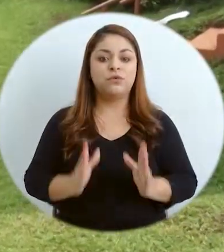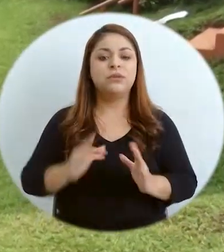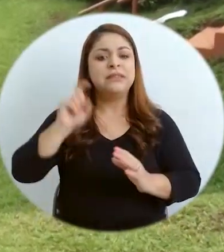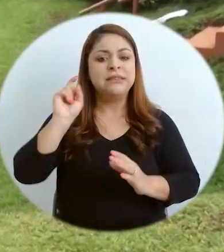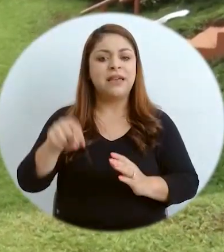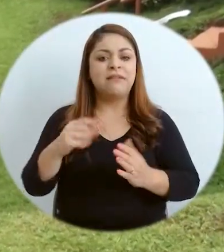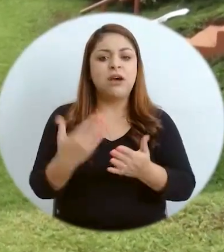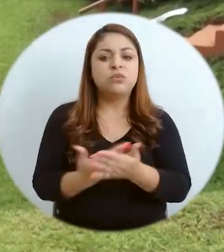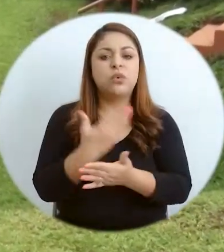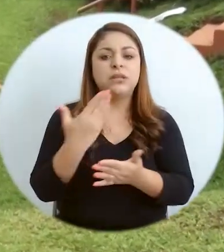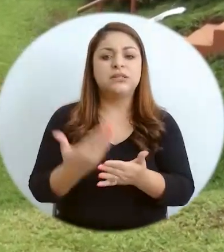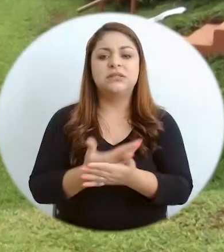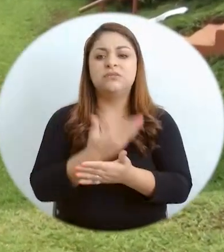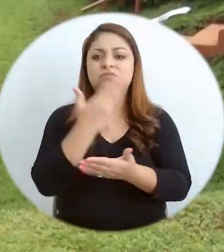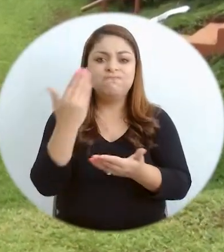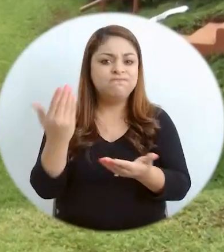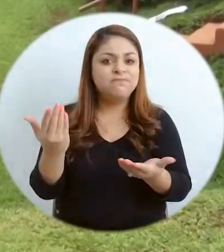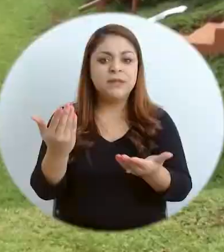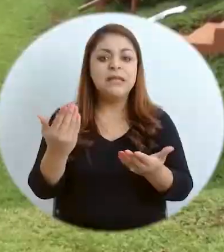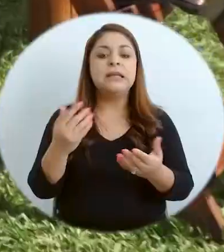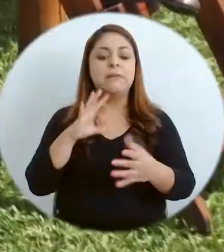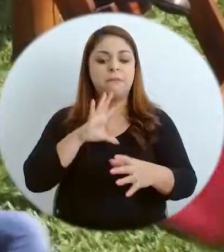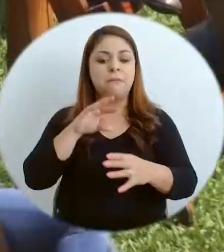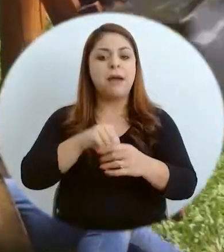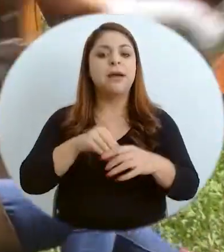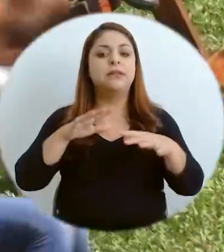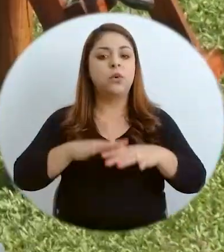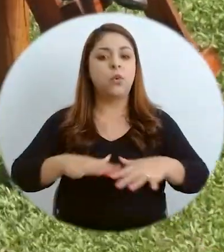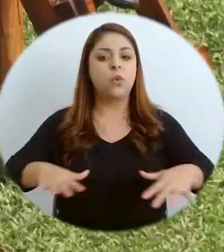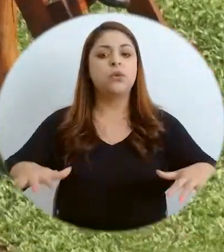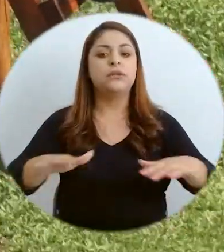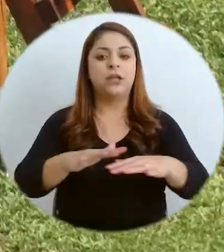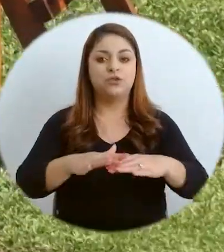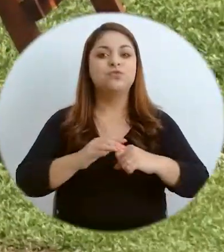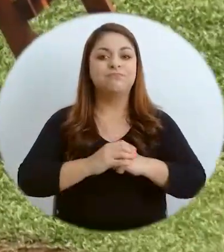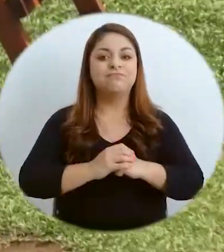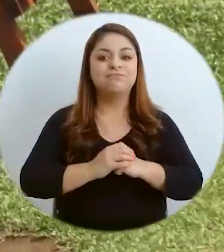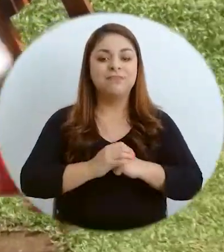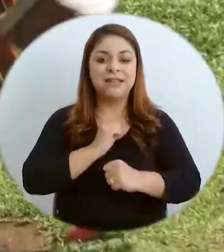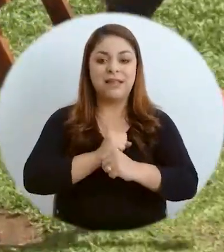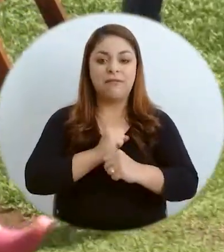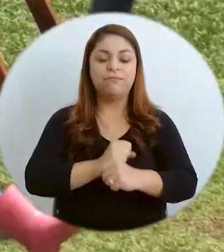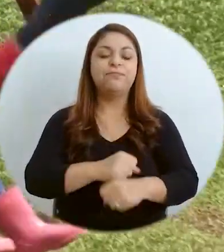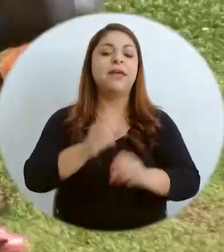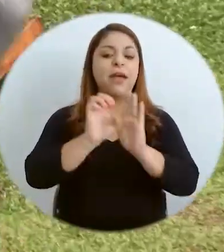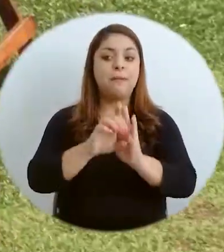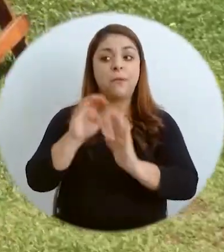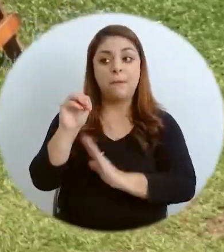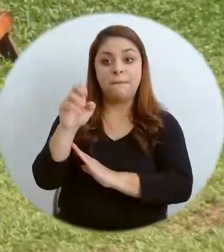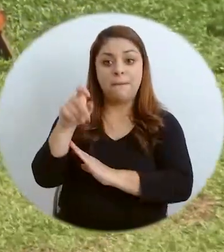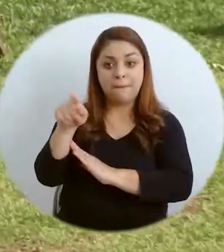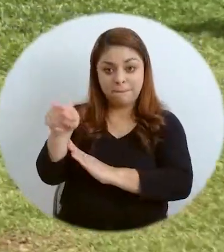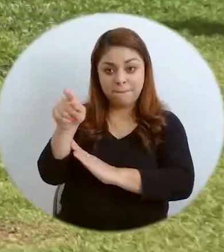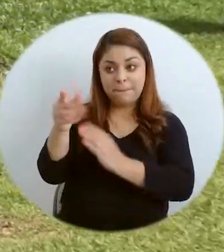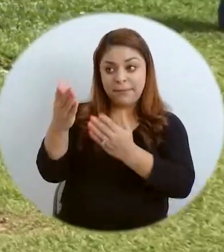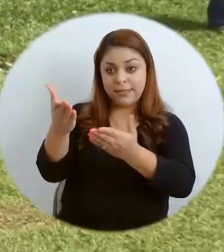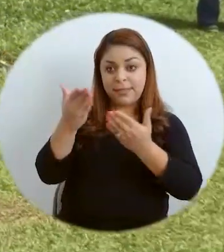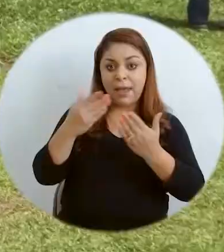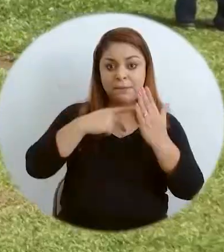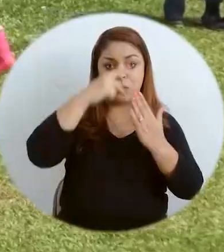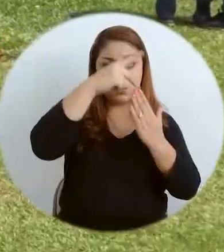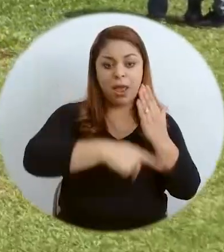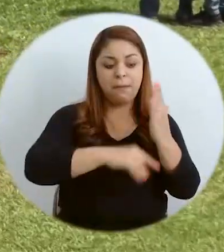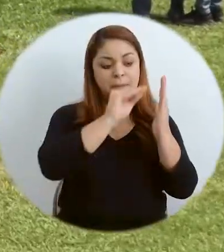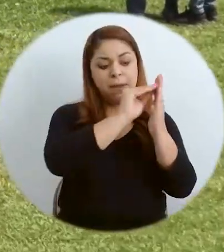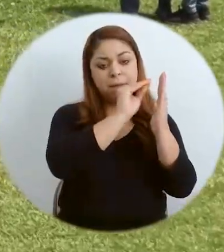actualizarnos, modernizarnos y ser parte del contexto donde trabajamos. Porque el MEP da el programa, el MEP da